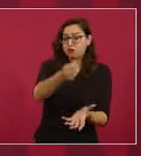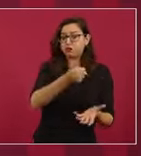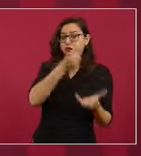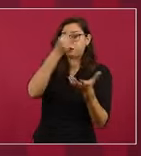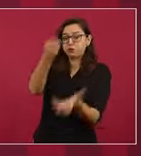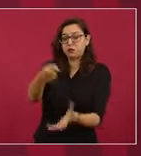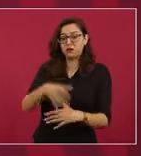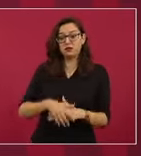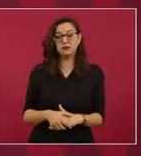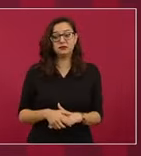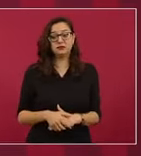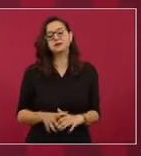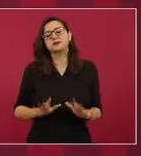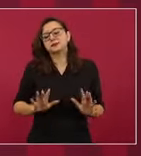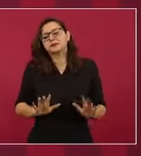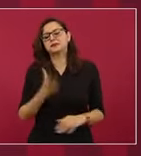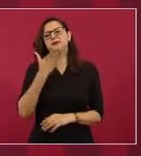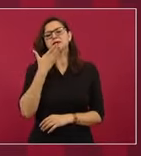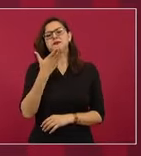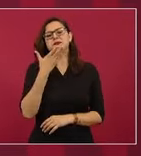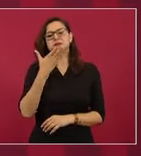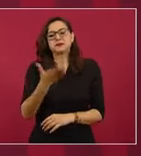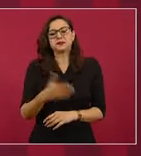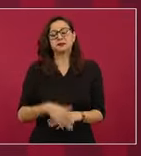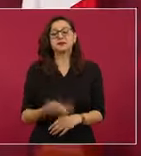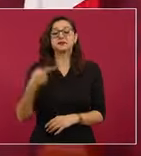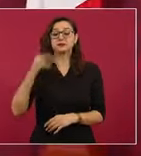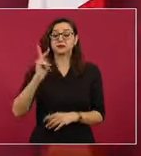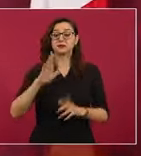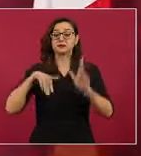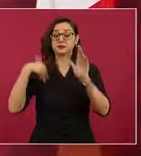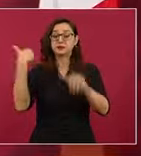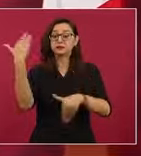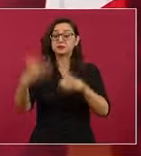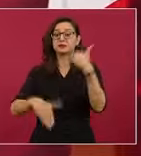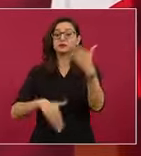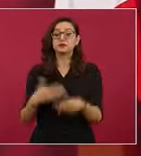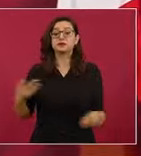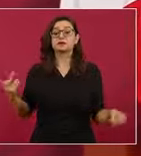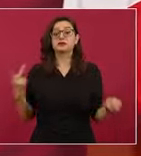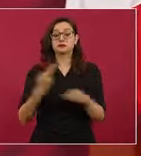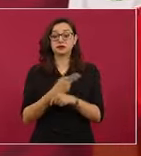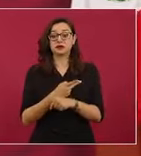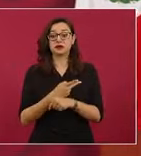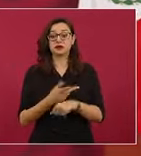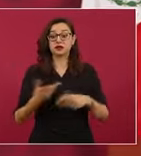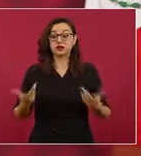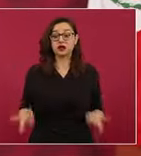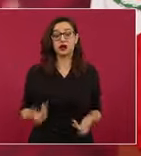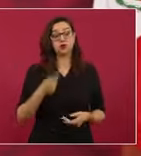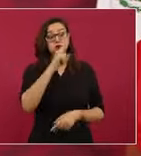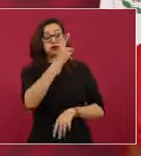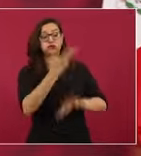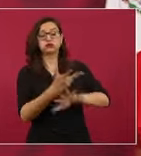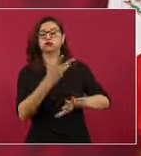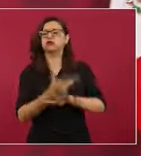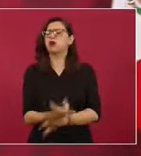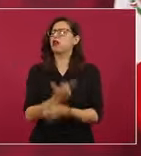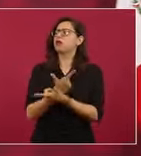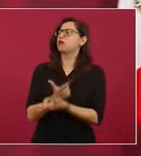van a poder tener autoridad moral para hablar de libertad y de